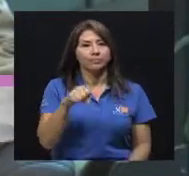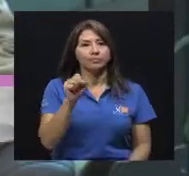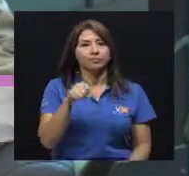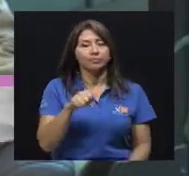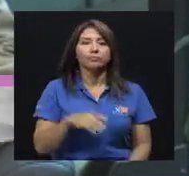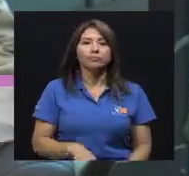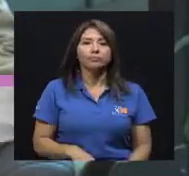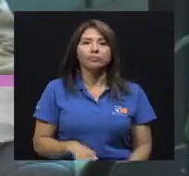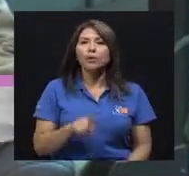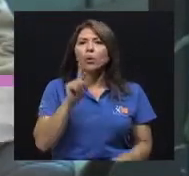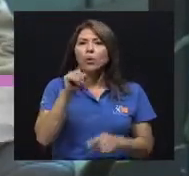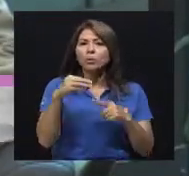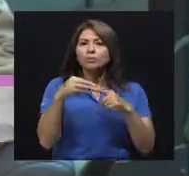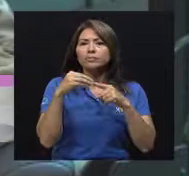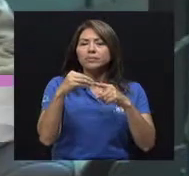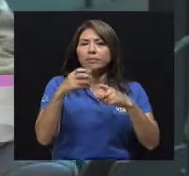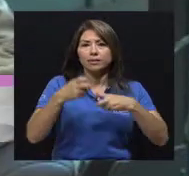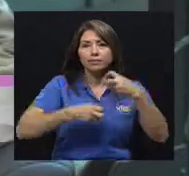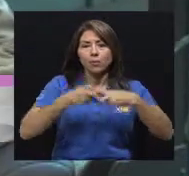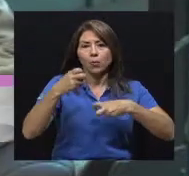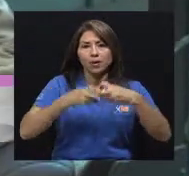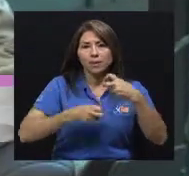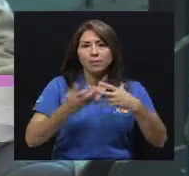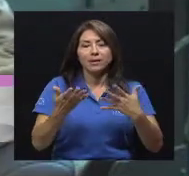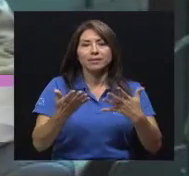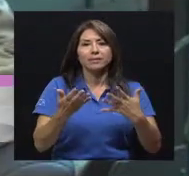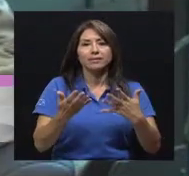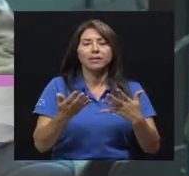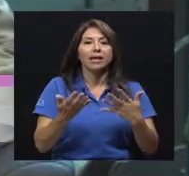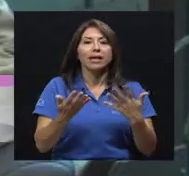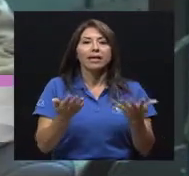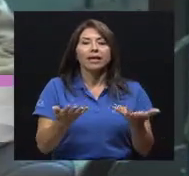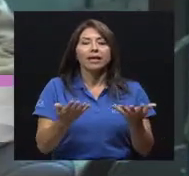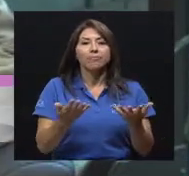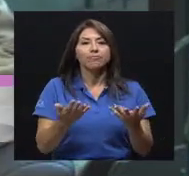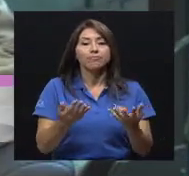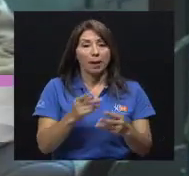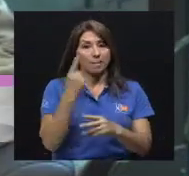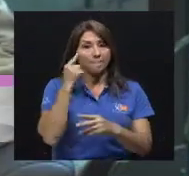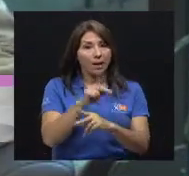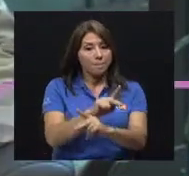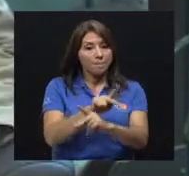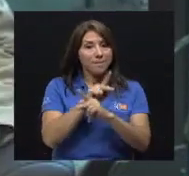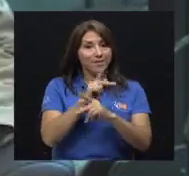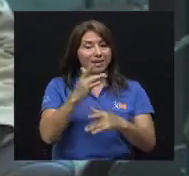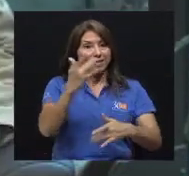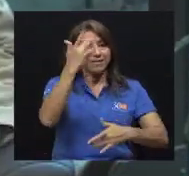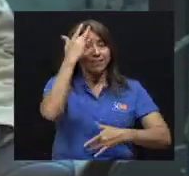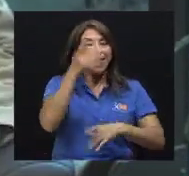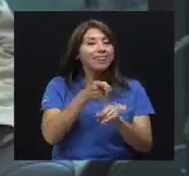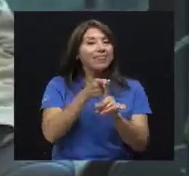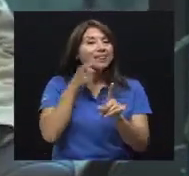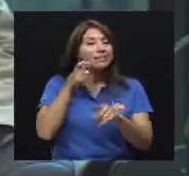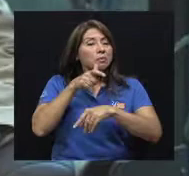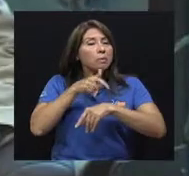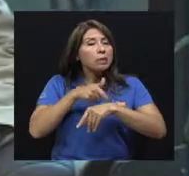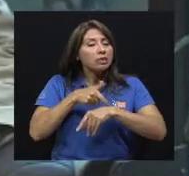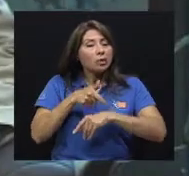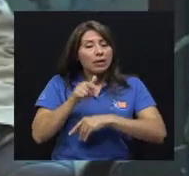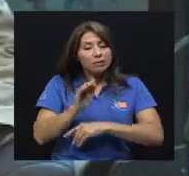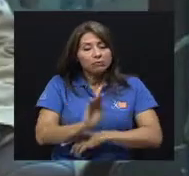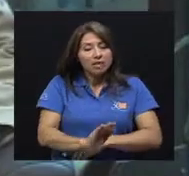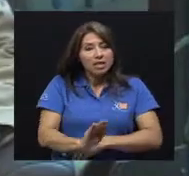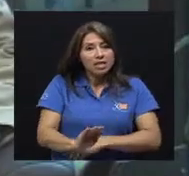Sí, claro. Uno de los principales problemas es, como te decía, que prevenir esta enfermedad es desde la niñez y